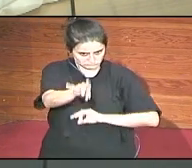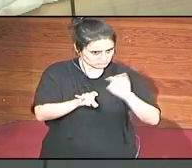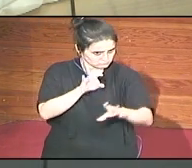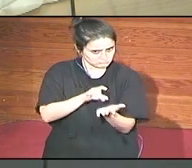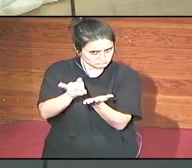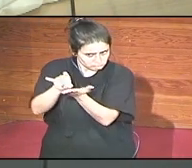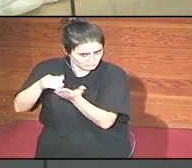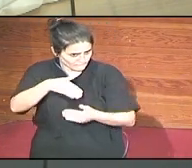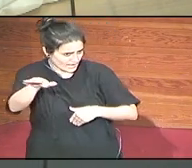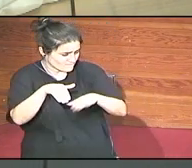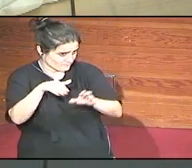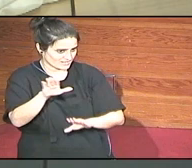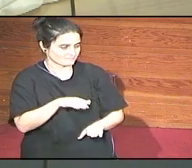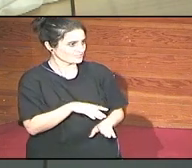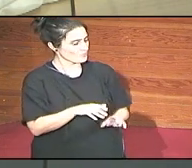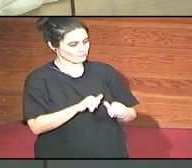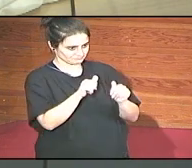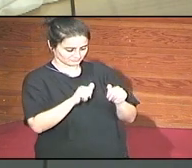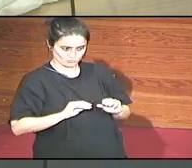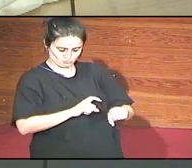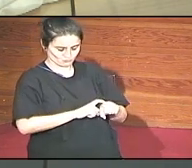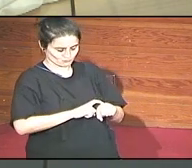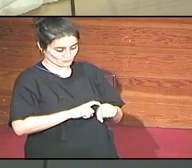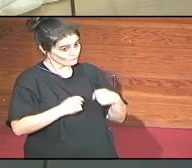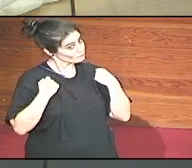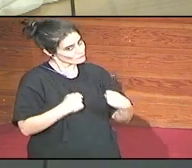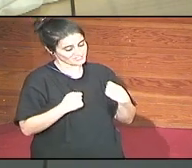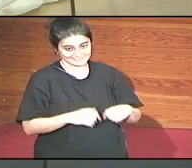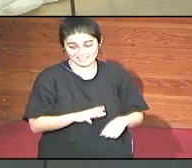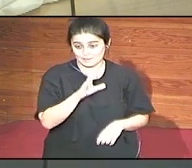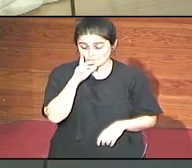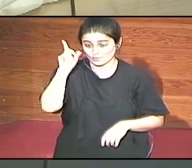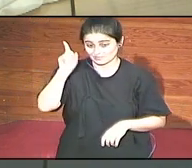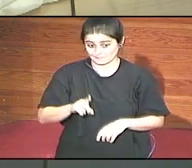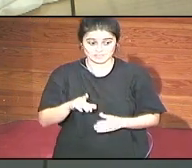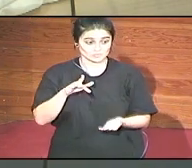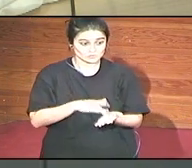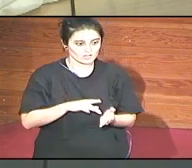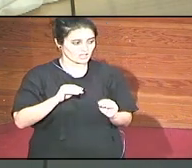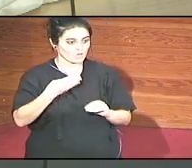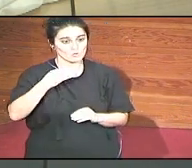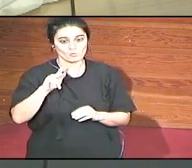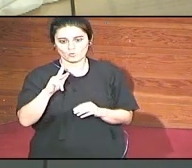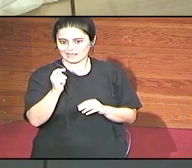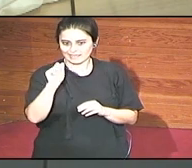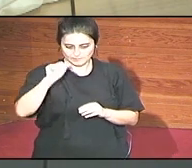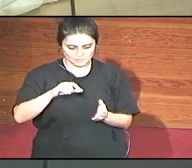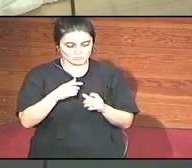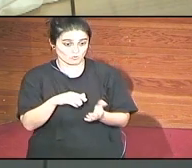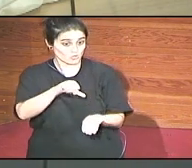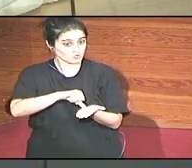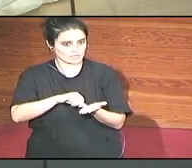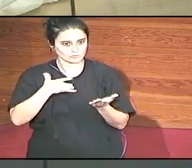que es de otra pasta o incluso en república centroafricana y en busca era una ciudad fantasma o sea eran